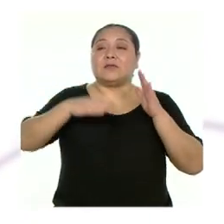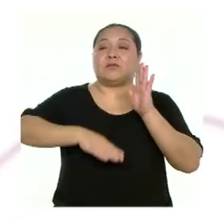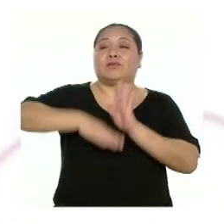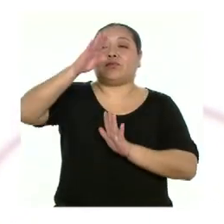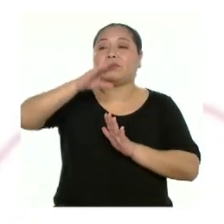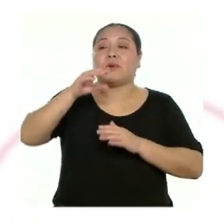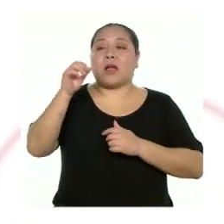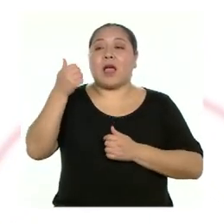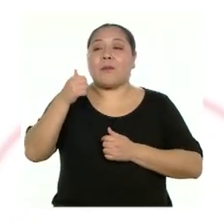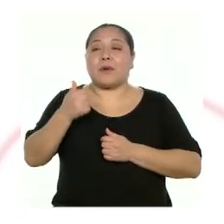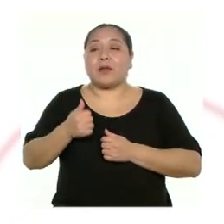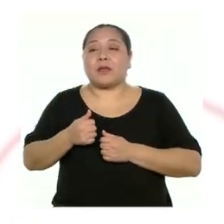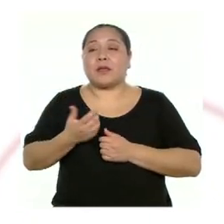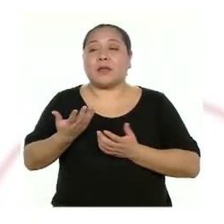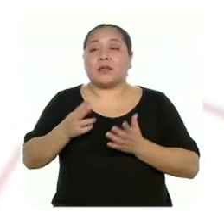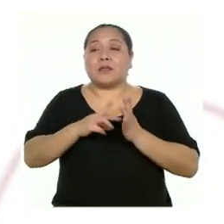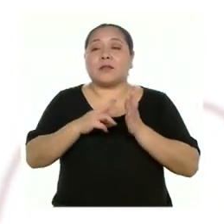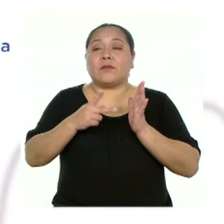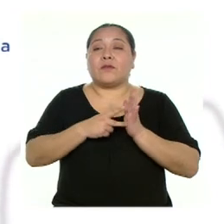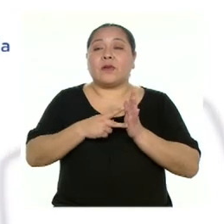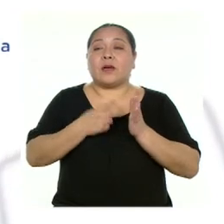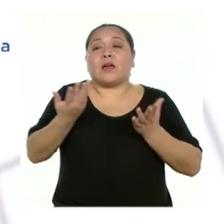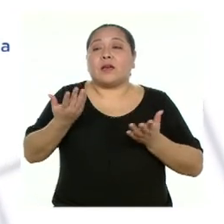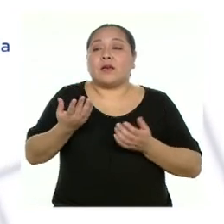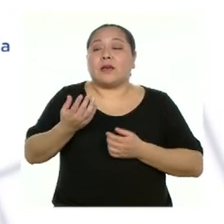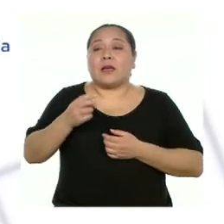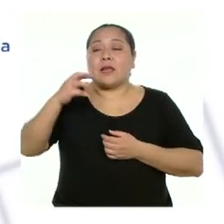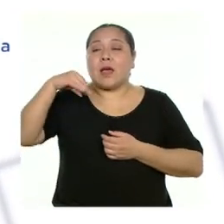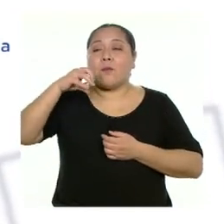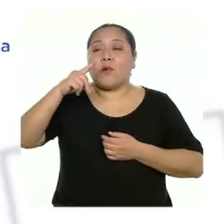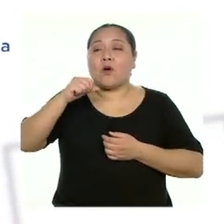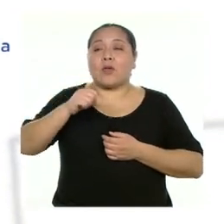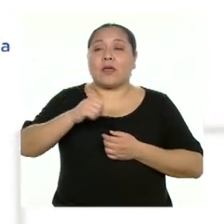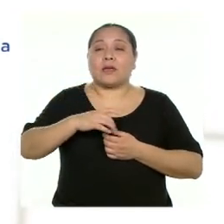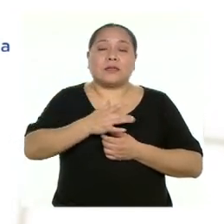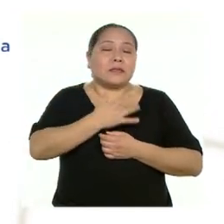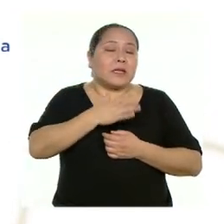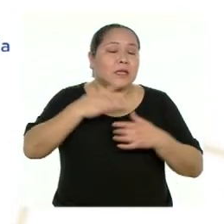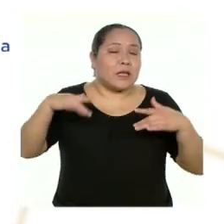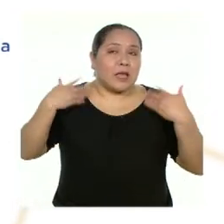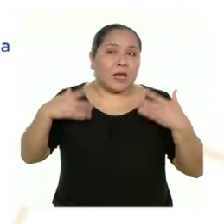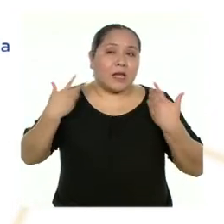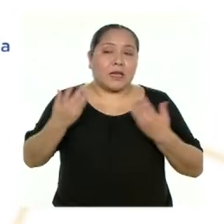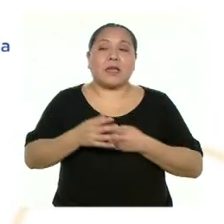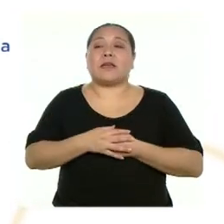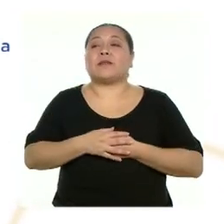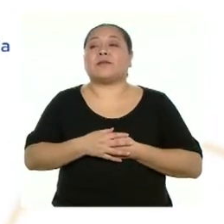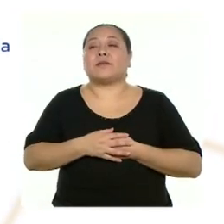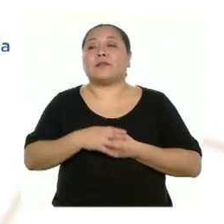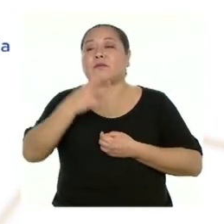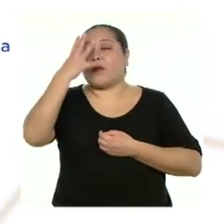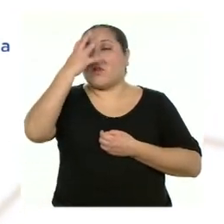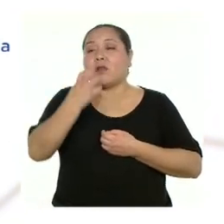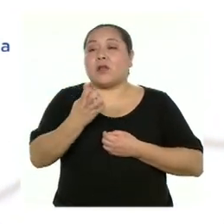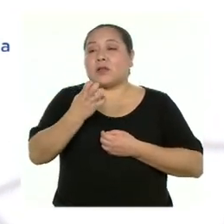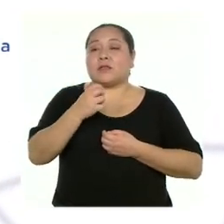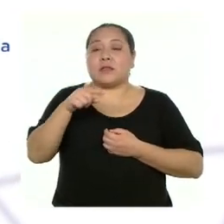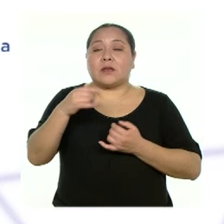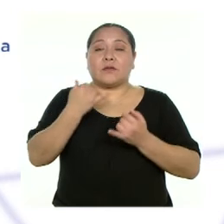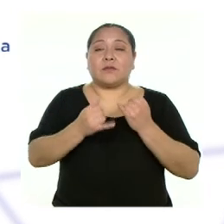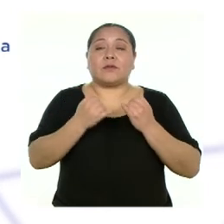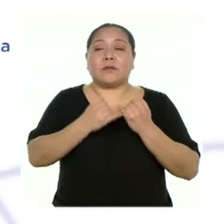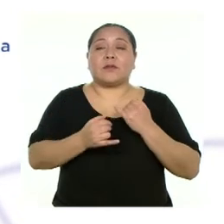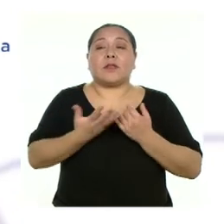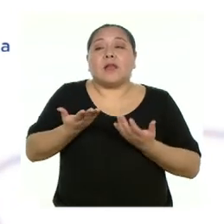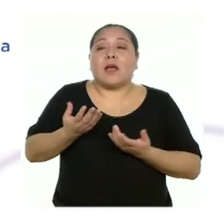es la amarilla. Por lo que la moda es con frecuencia sienten alegría. En molestia, por último, la